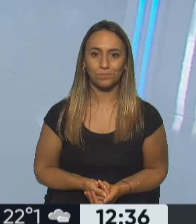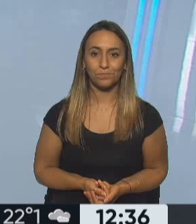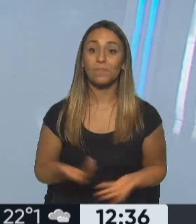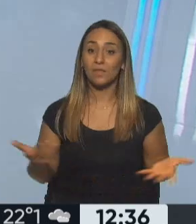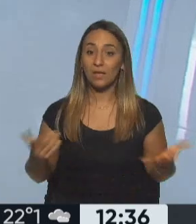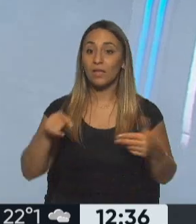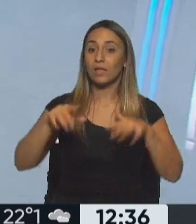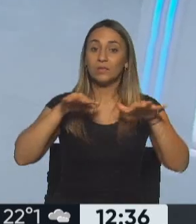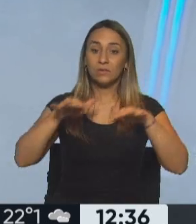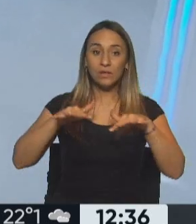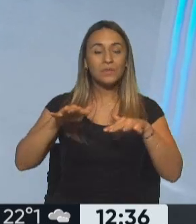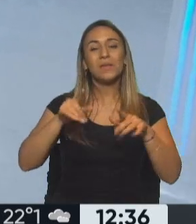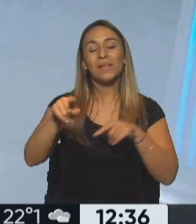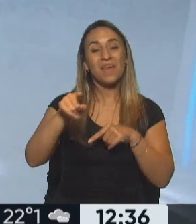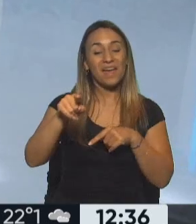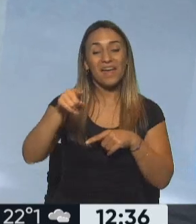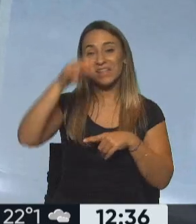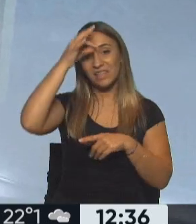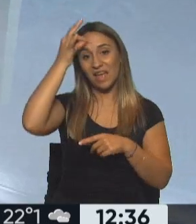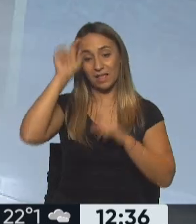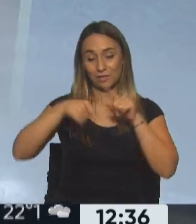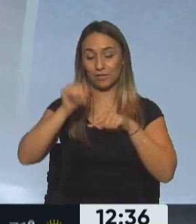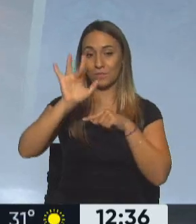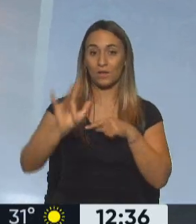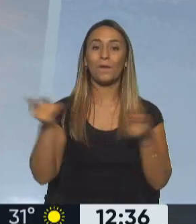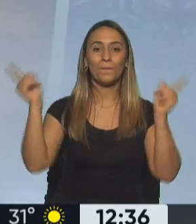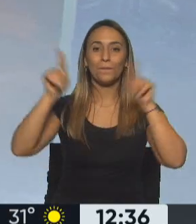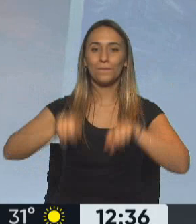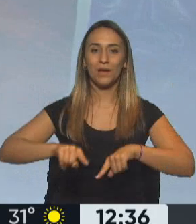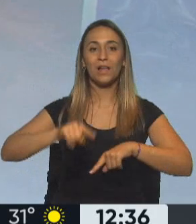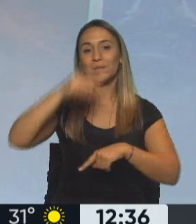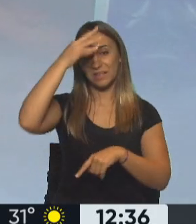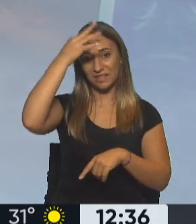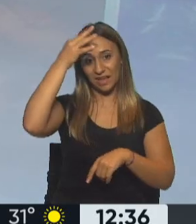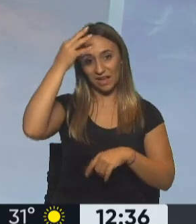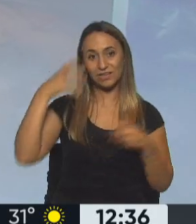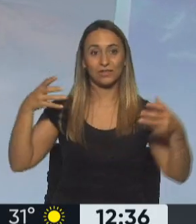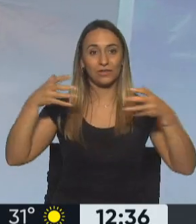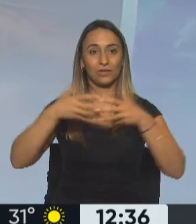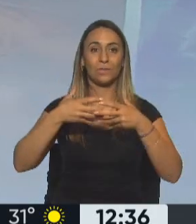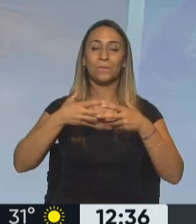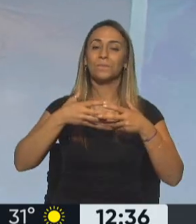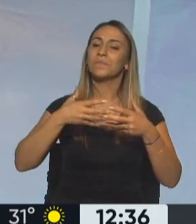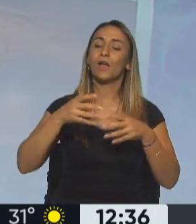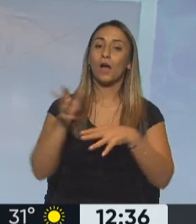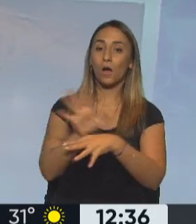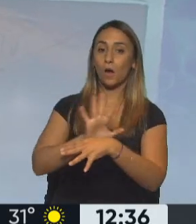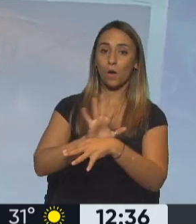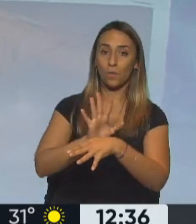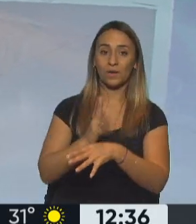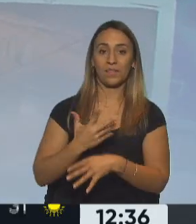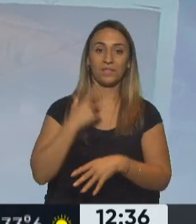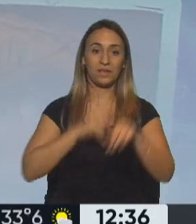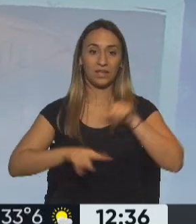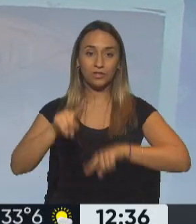Es un acontecimiento teatral. Este miércoles vuelve al escenario del Teatro Multitabariz la obra de Yasmina Reza,